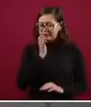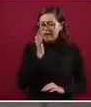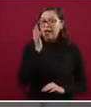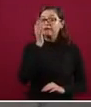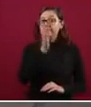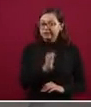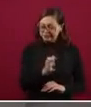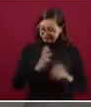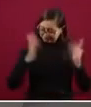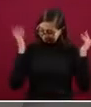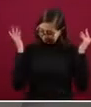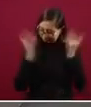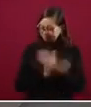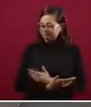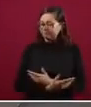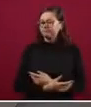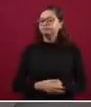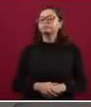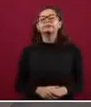sorpresas.